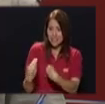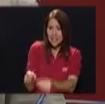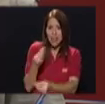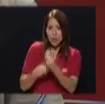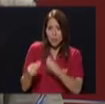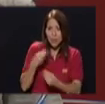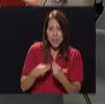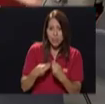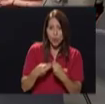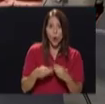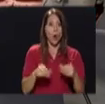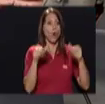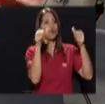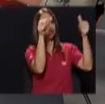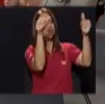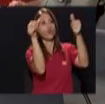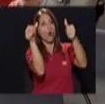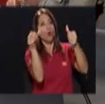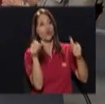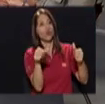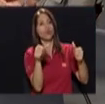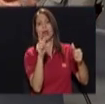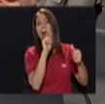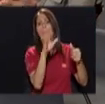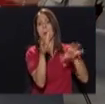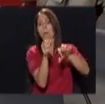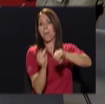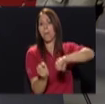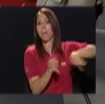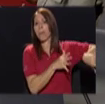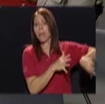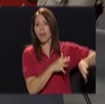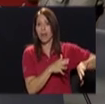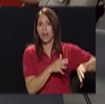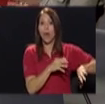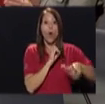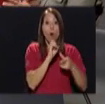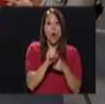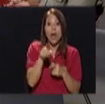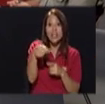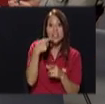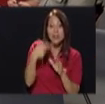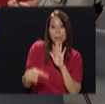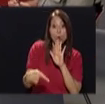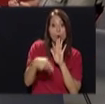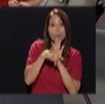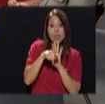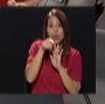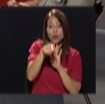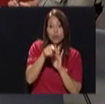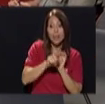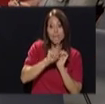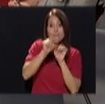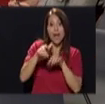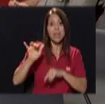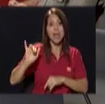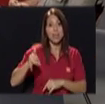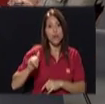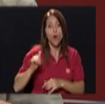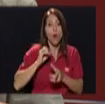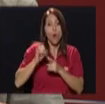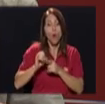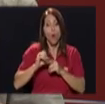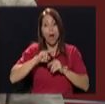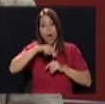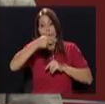alimentando, quitando los rótulos, usando espacios donde hay rotulación de prohibido bañarse o surfear,